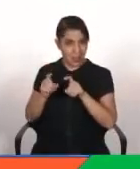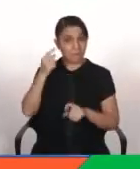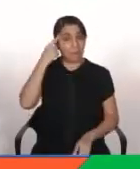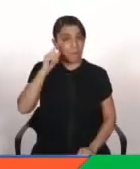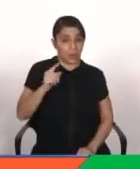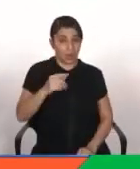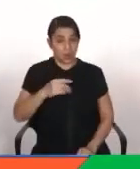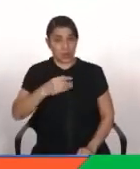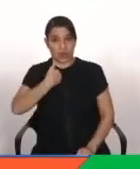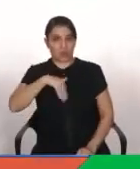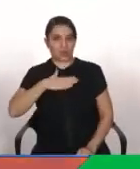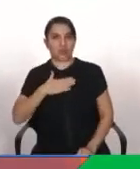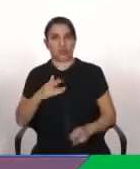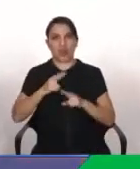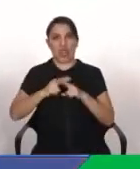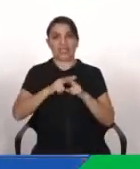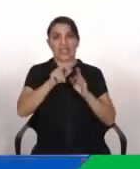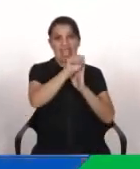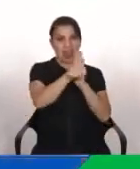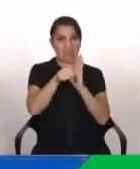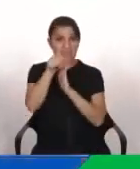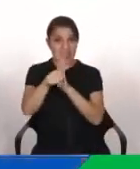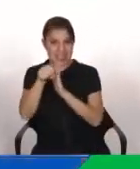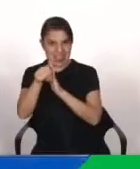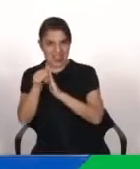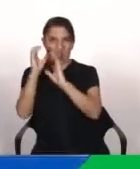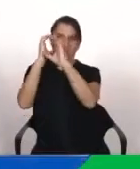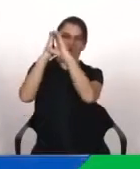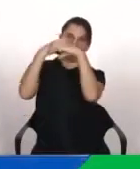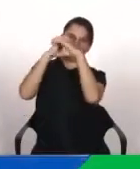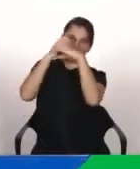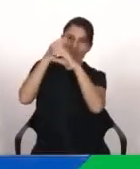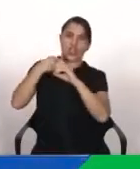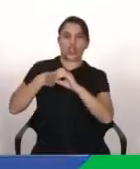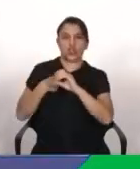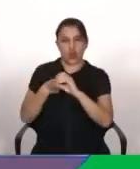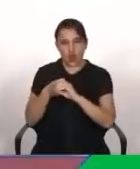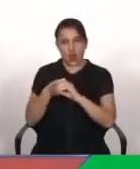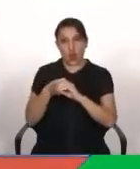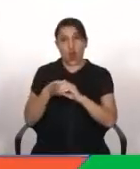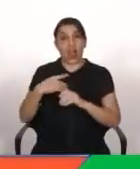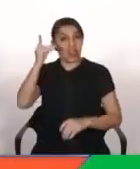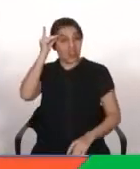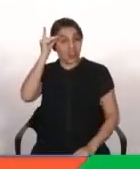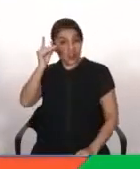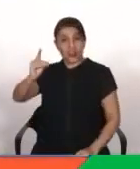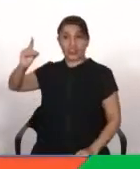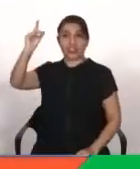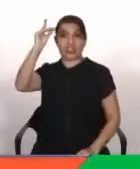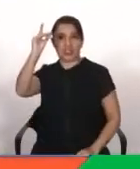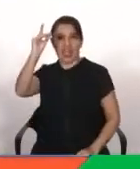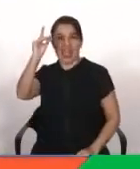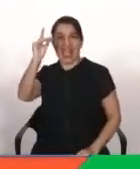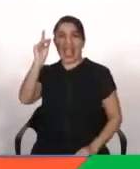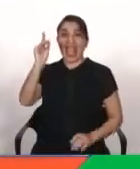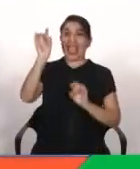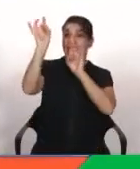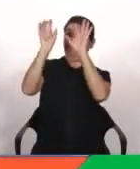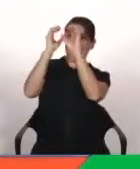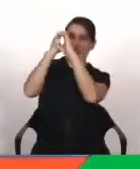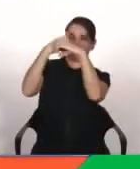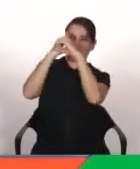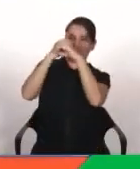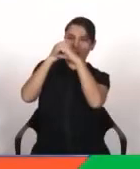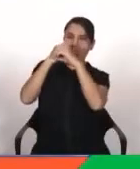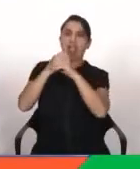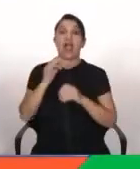ejemplo, he pasado en un video de exoplaneta, donde yo soy doctora en astrofísica, mi tema fuera de los exoplanetas, y de un grupo como de 10 personas, donde yo era la única mujer, era